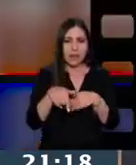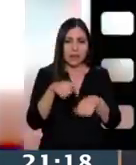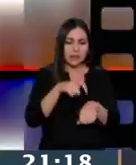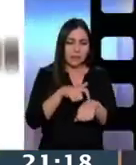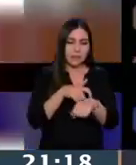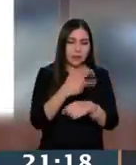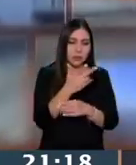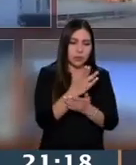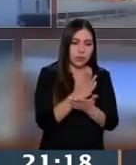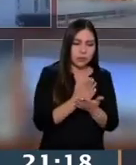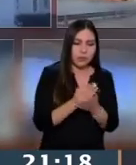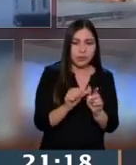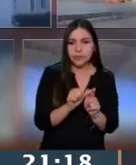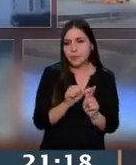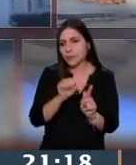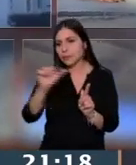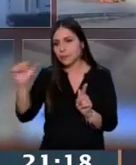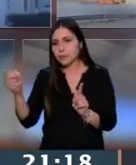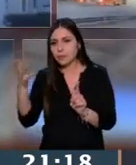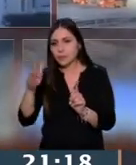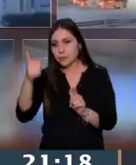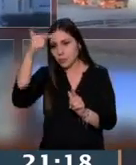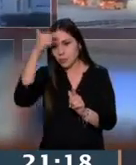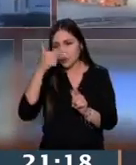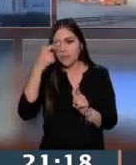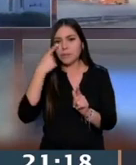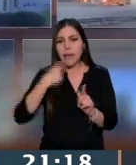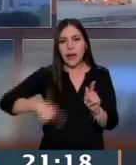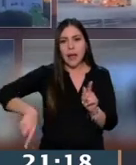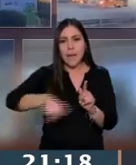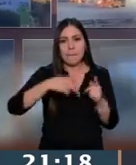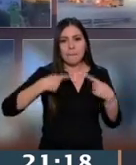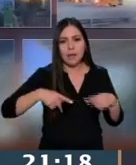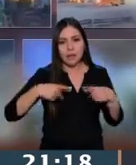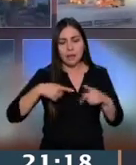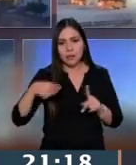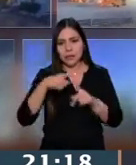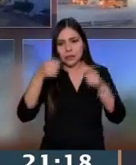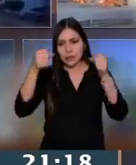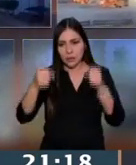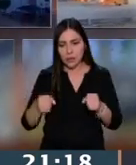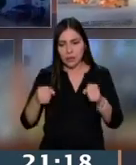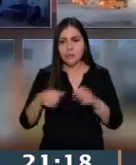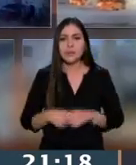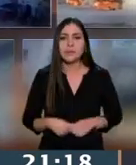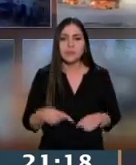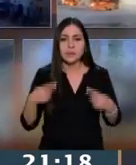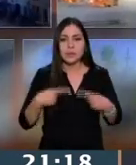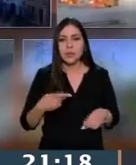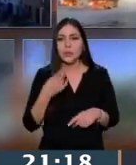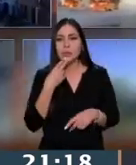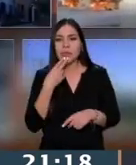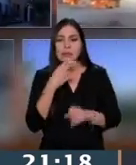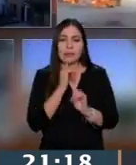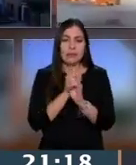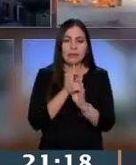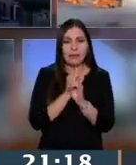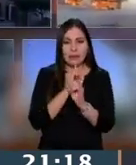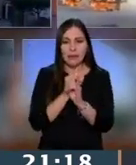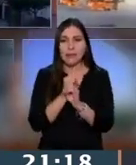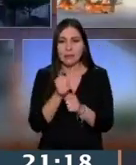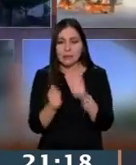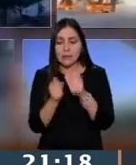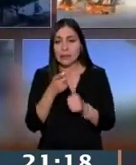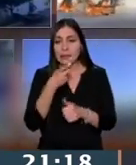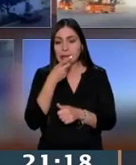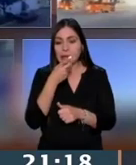las 22 horas por seguridad de los pasajeros. Usuarios de redes sociales incluso aseguraron que grupos